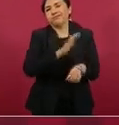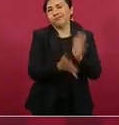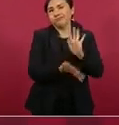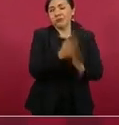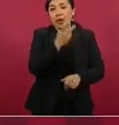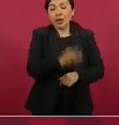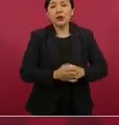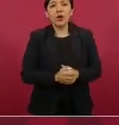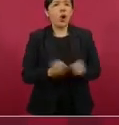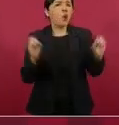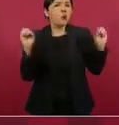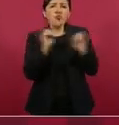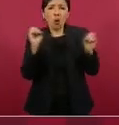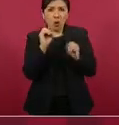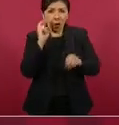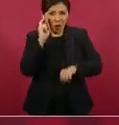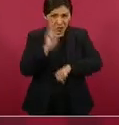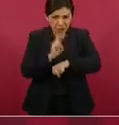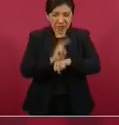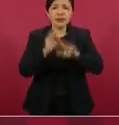no se consideraba